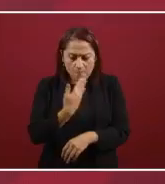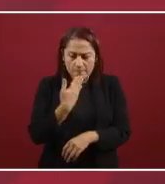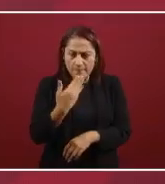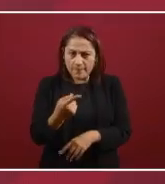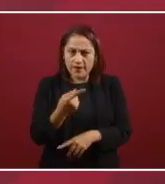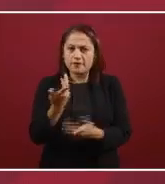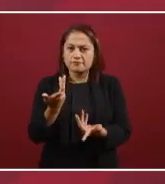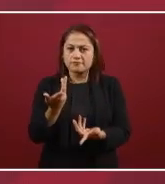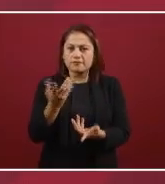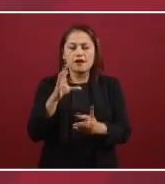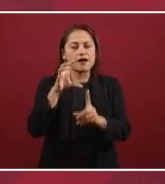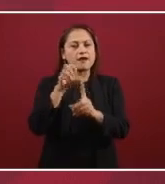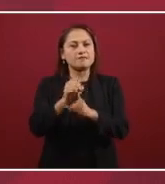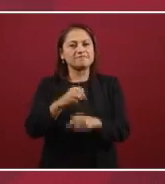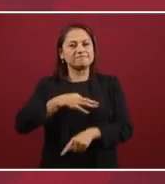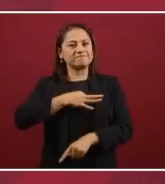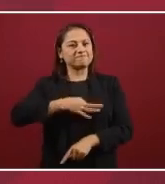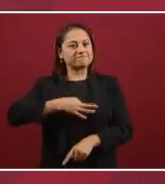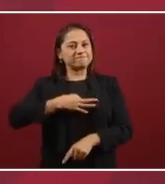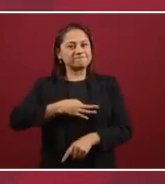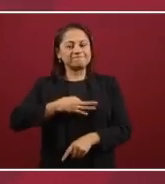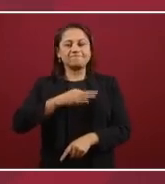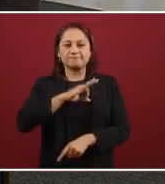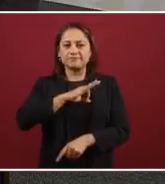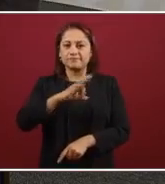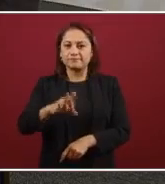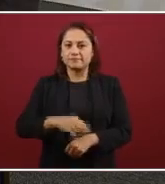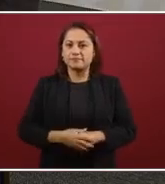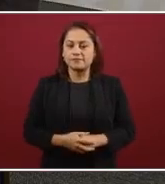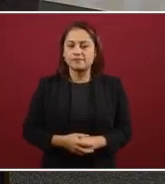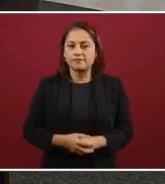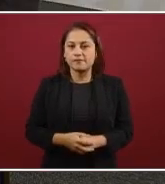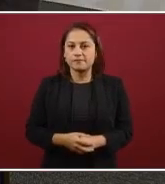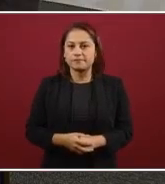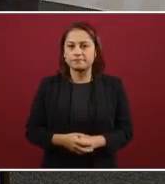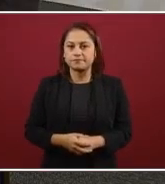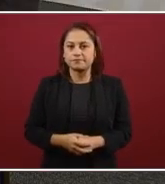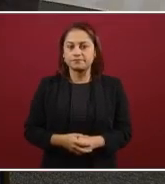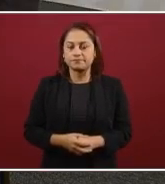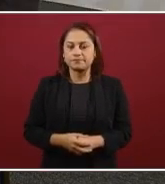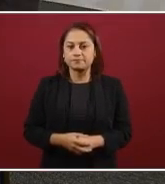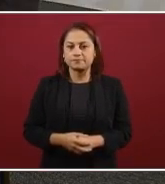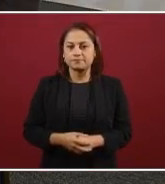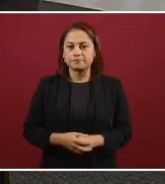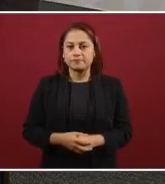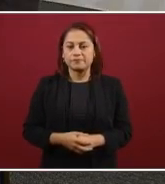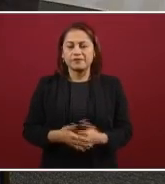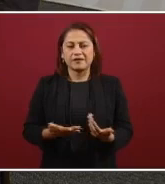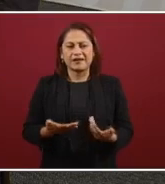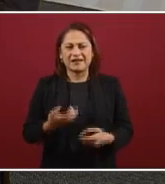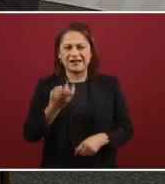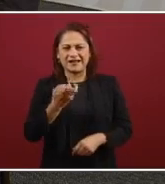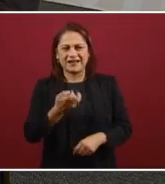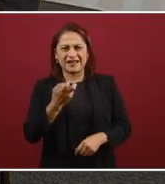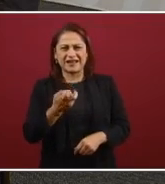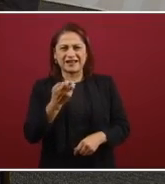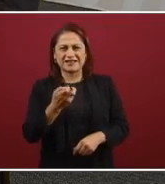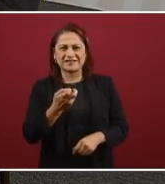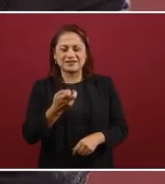felices, que esa felicidad efímera, pasajera,